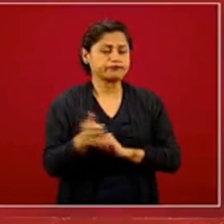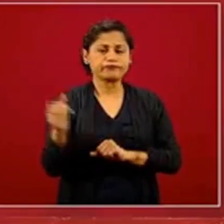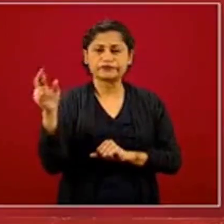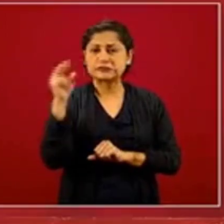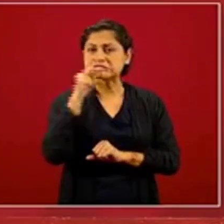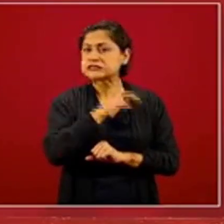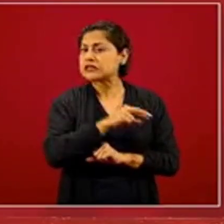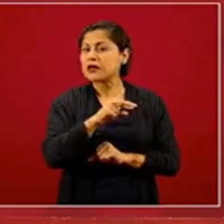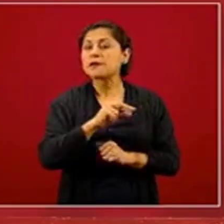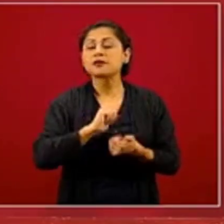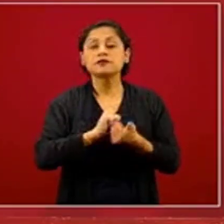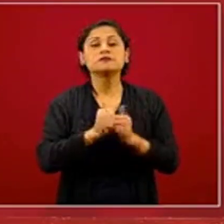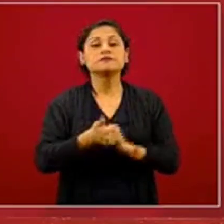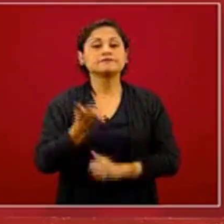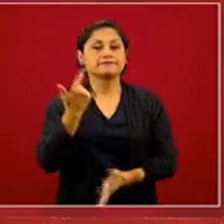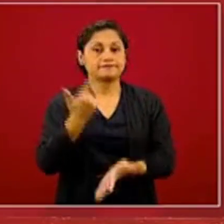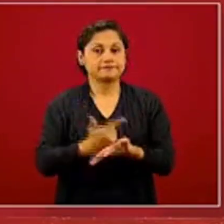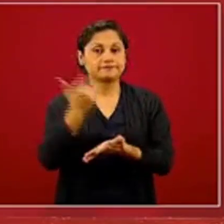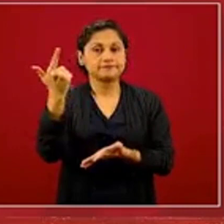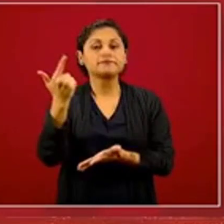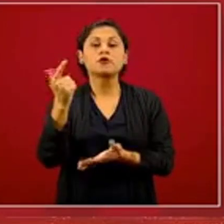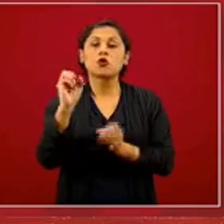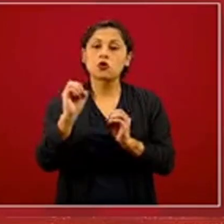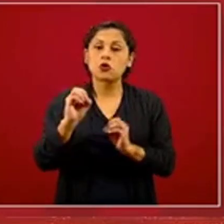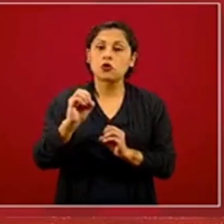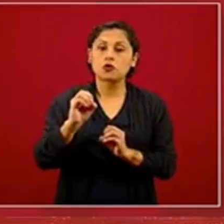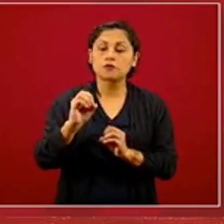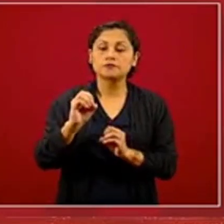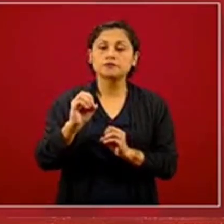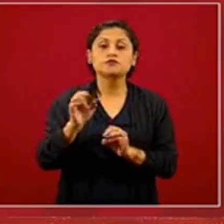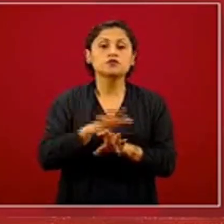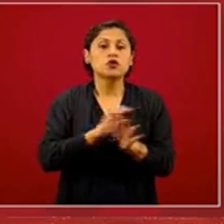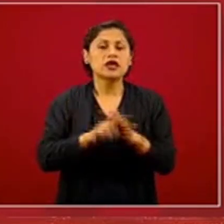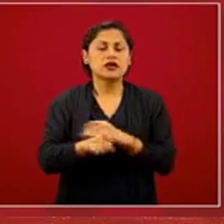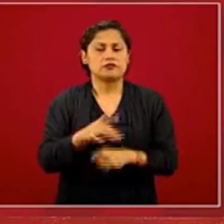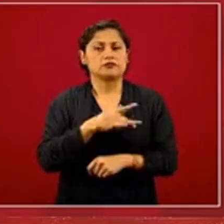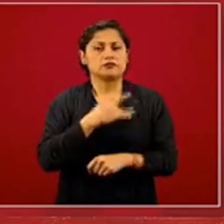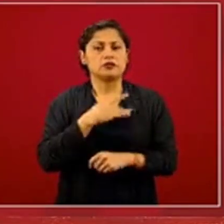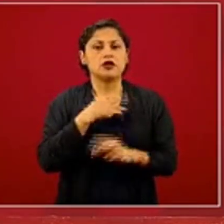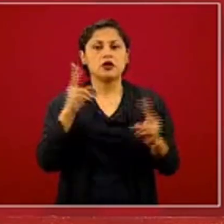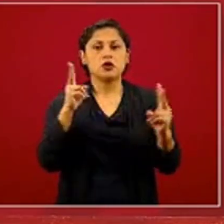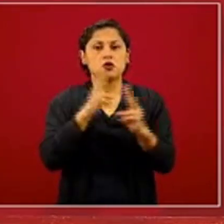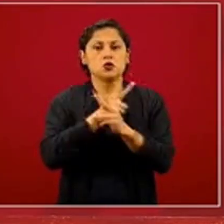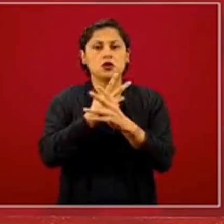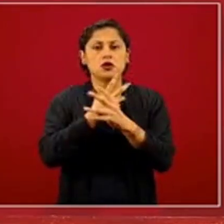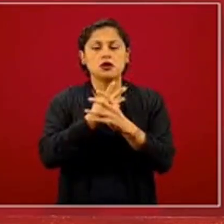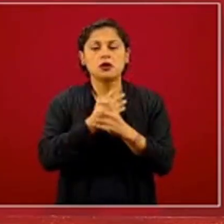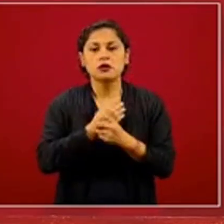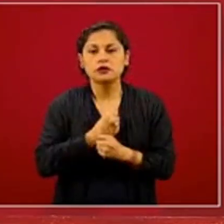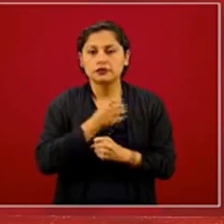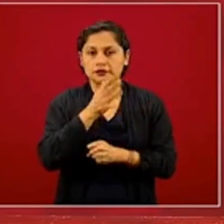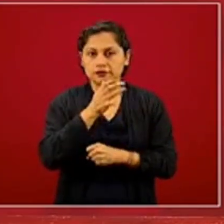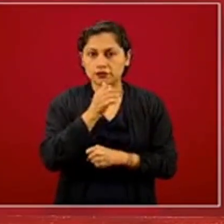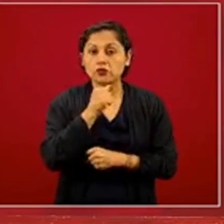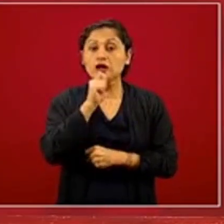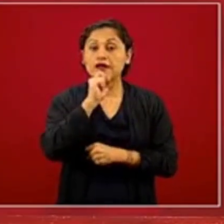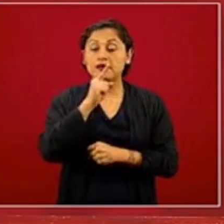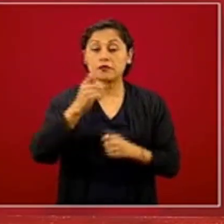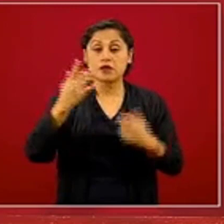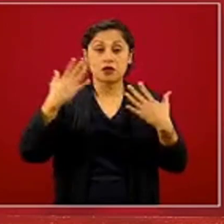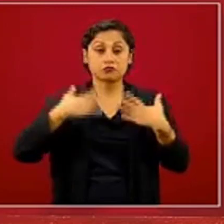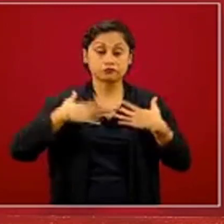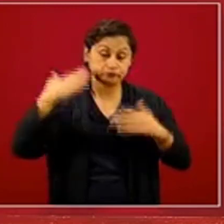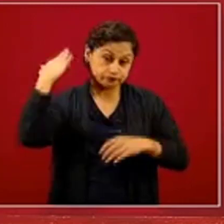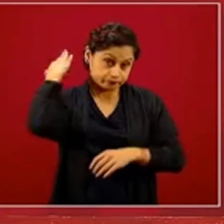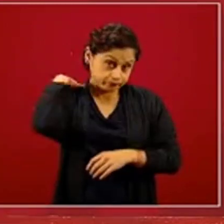evolucionar a una enfermedad que causa dificultad para respirar, insuficiencia de la función de los pulmones